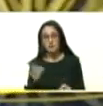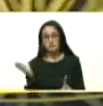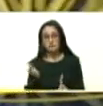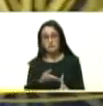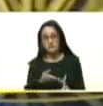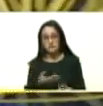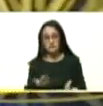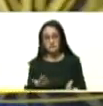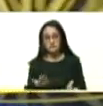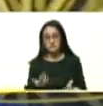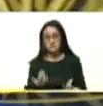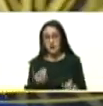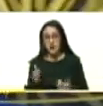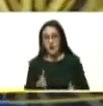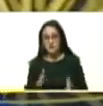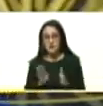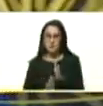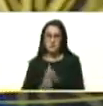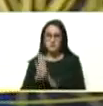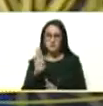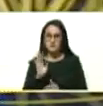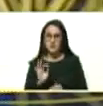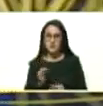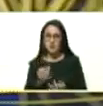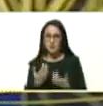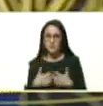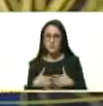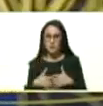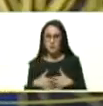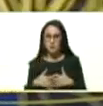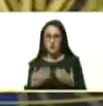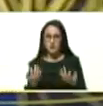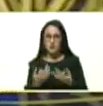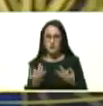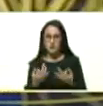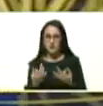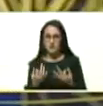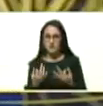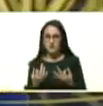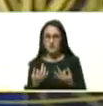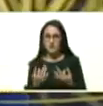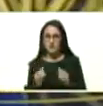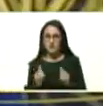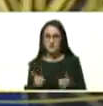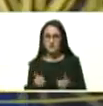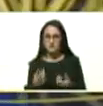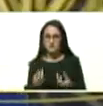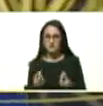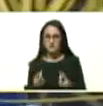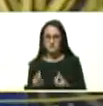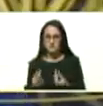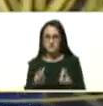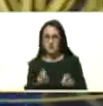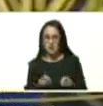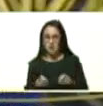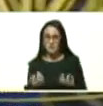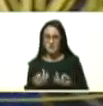puede encontrar el camino del crecimiento de sus motores reales, de la activación de su economía real. ¿Cómo lo